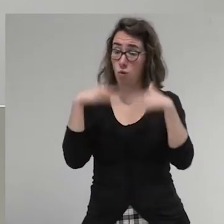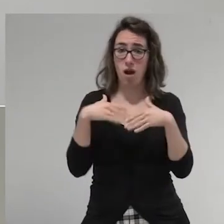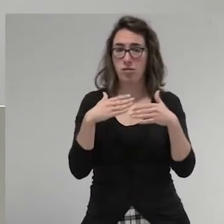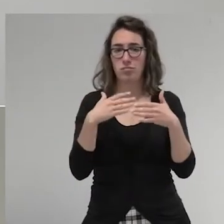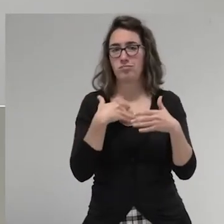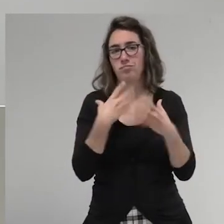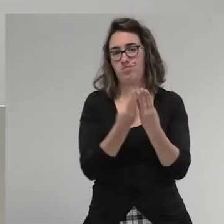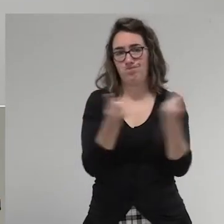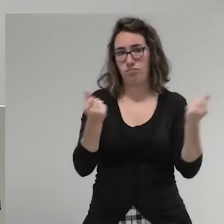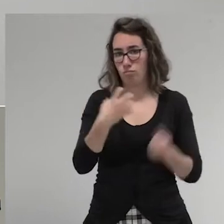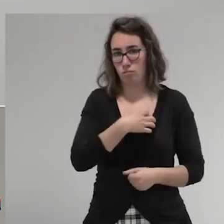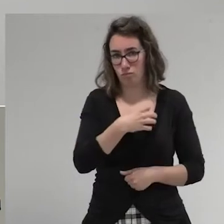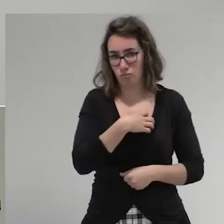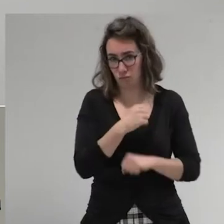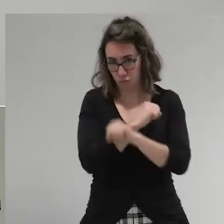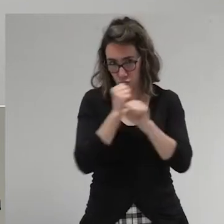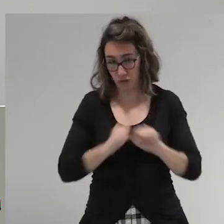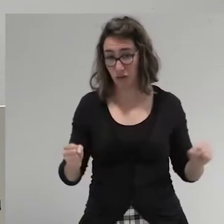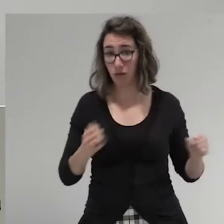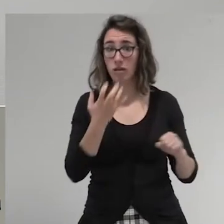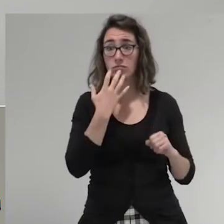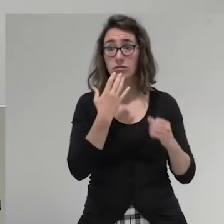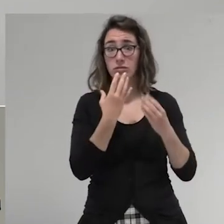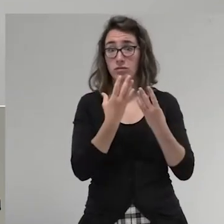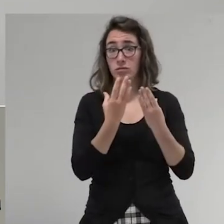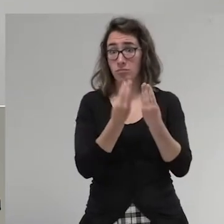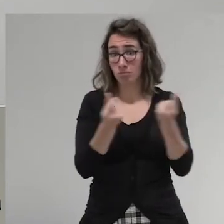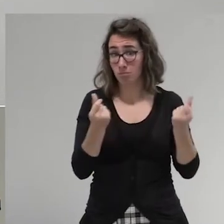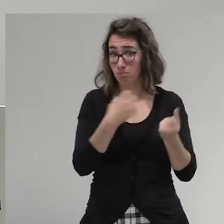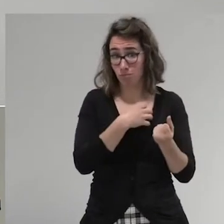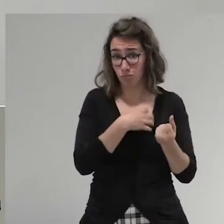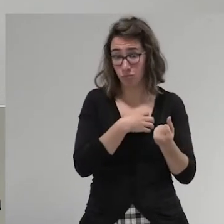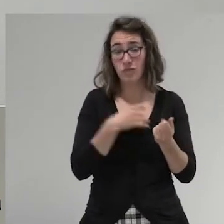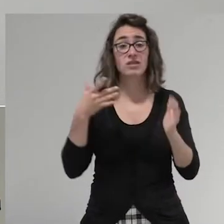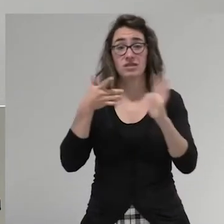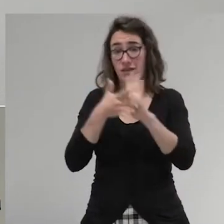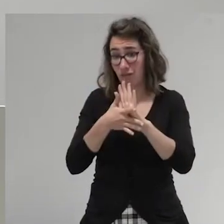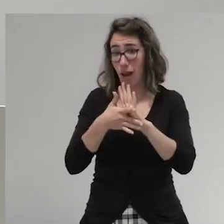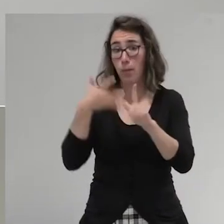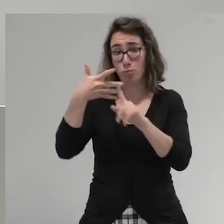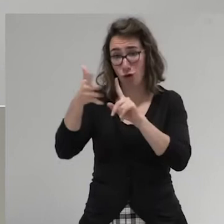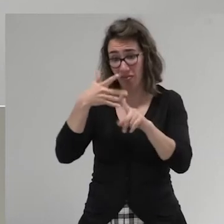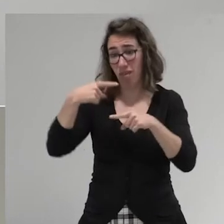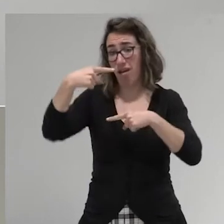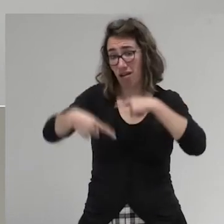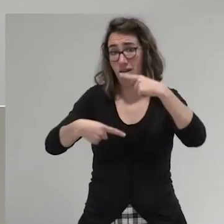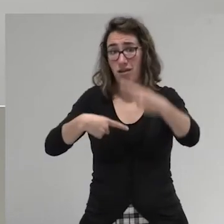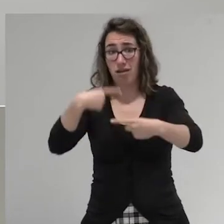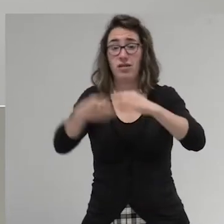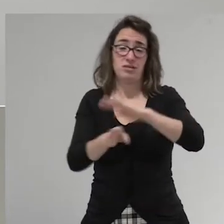la interrumpimos, pues digamos que vamos a seguir reproduciendo en coordenada este nivel de violencia que a día de hoy